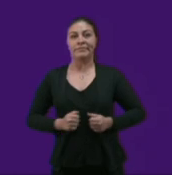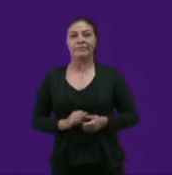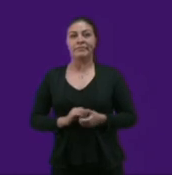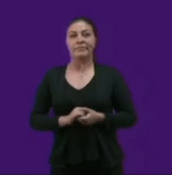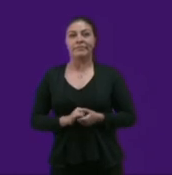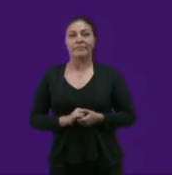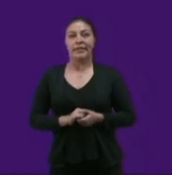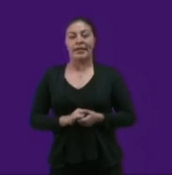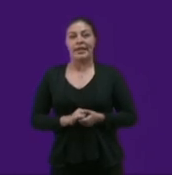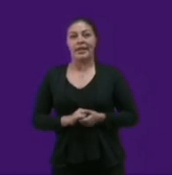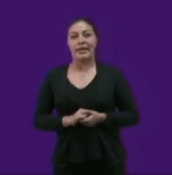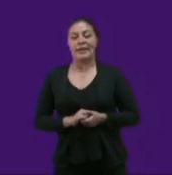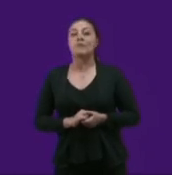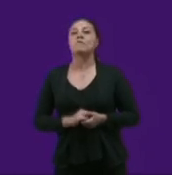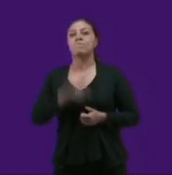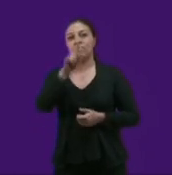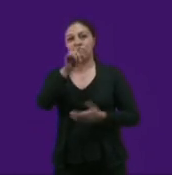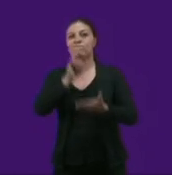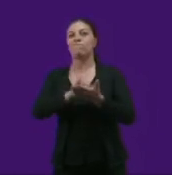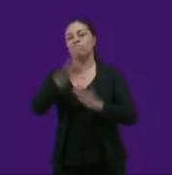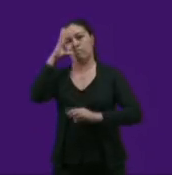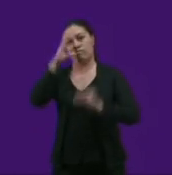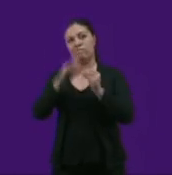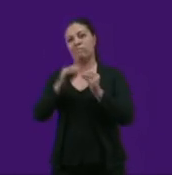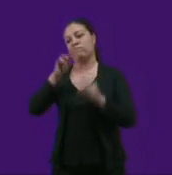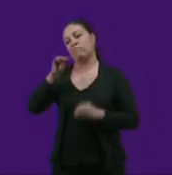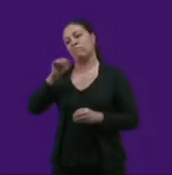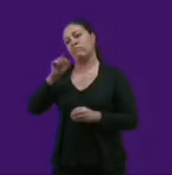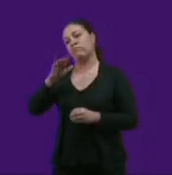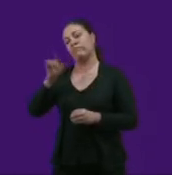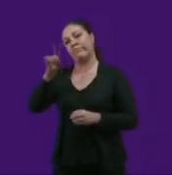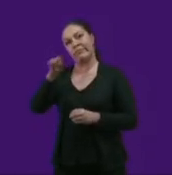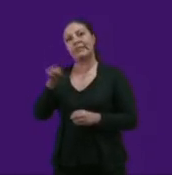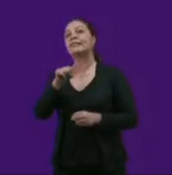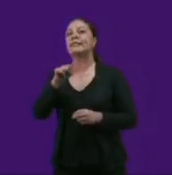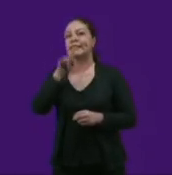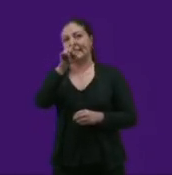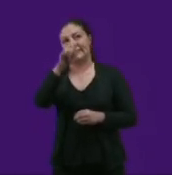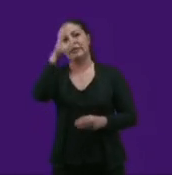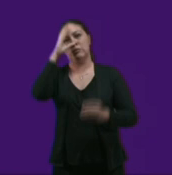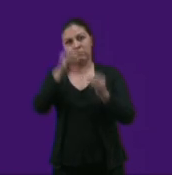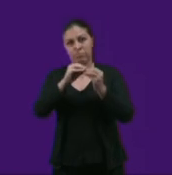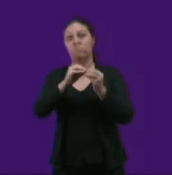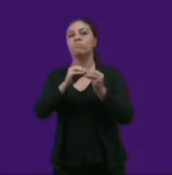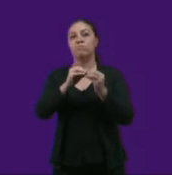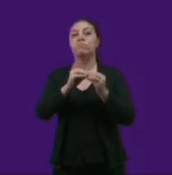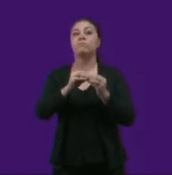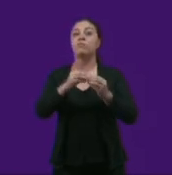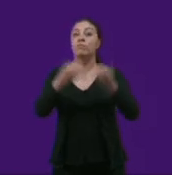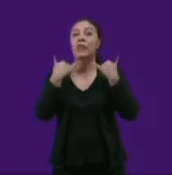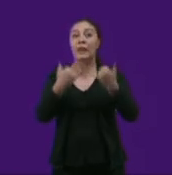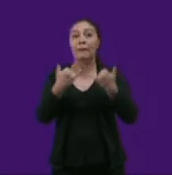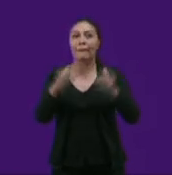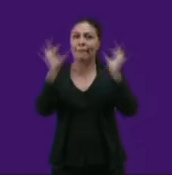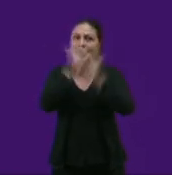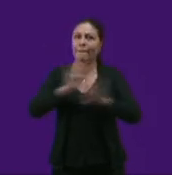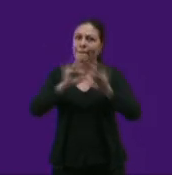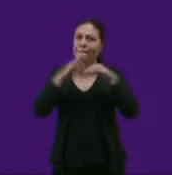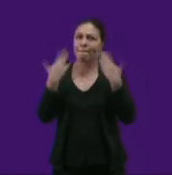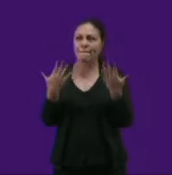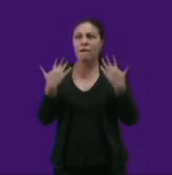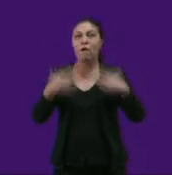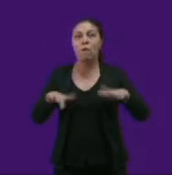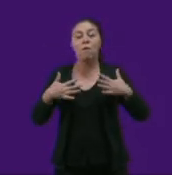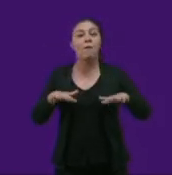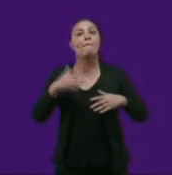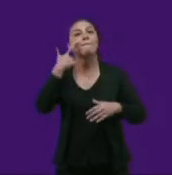Así es, Marco. Es una situación compleja que, como usted dice, el comercio electrónico al final de la historia viene a convertirse en un vehículo de salvación para muchas